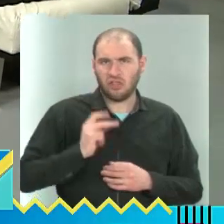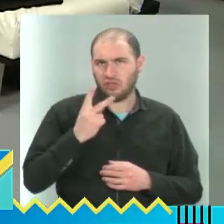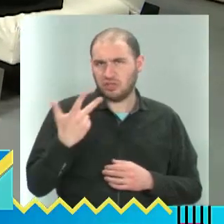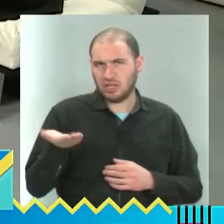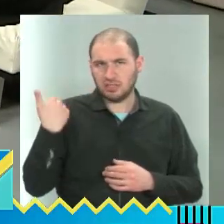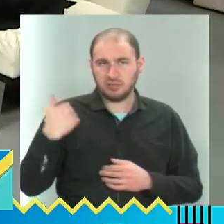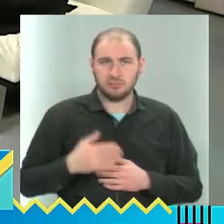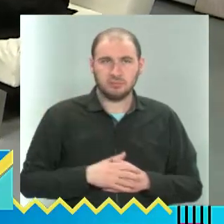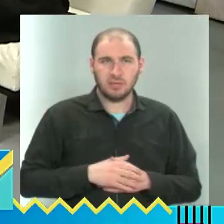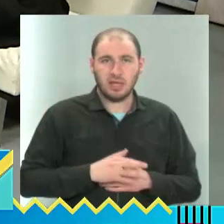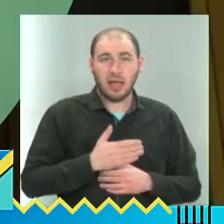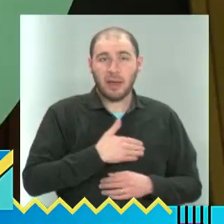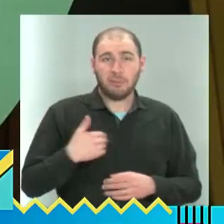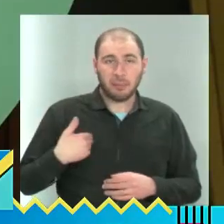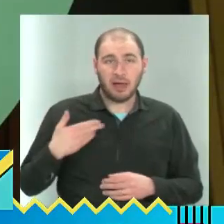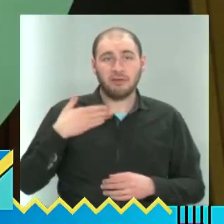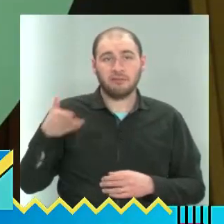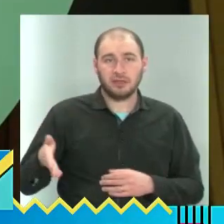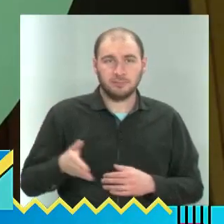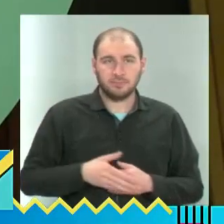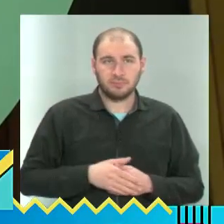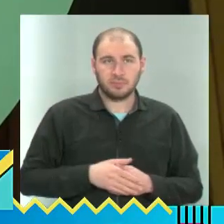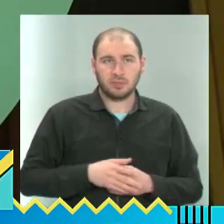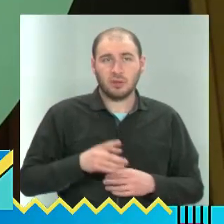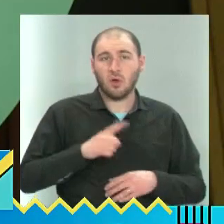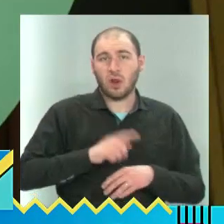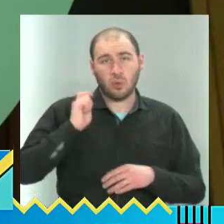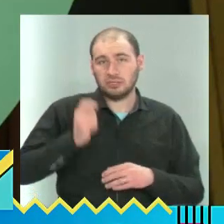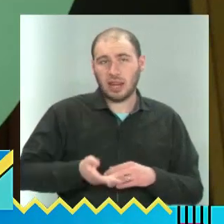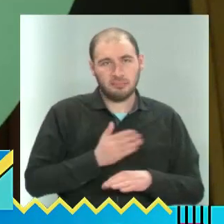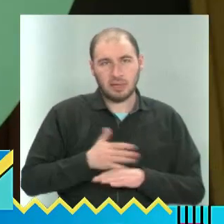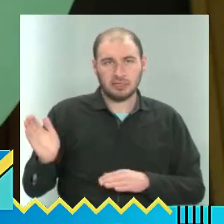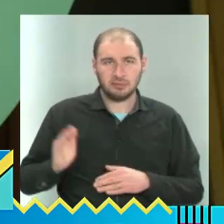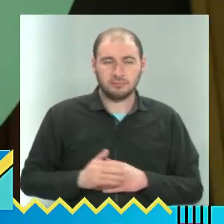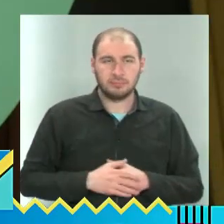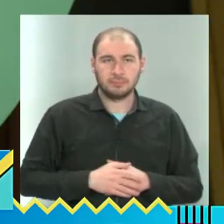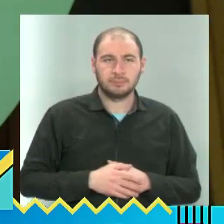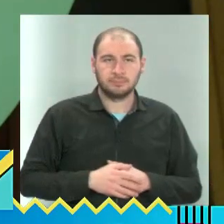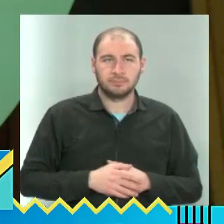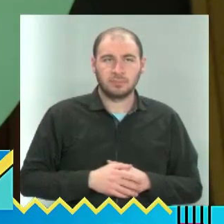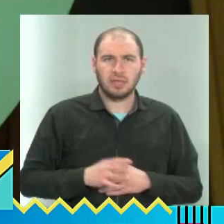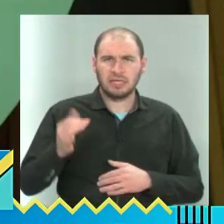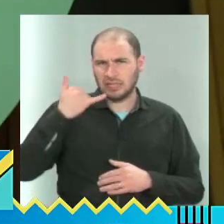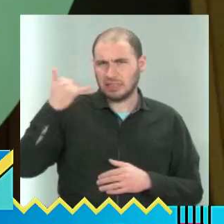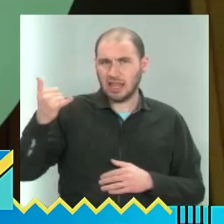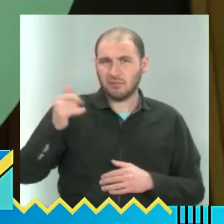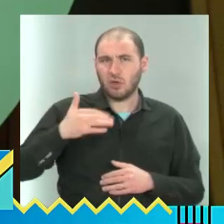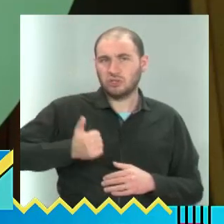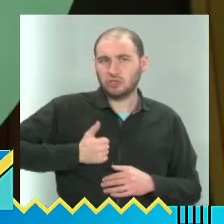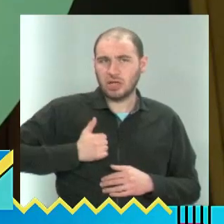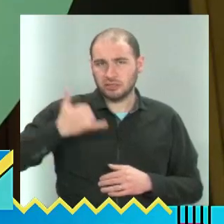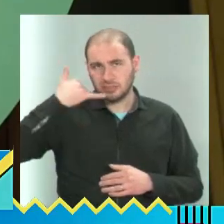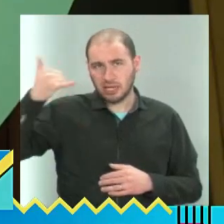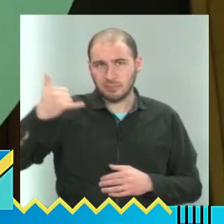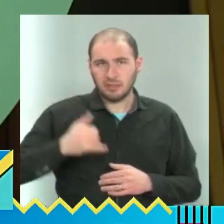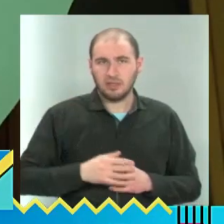años, en el que una mamá se presenta fuera de horario judicial, o llama por teléfono a Gendarmería,